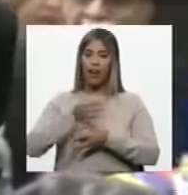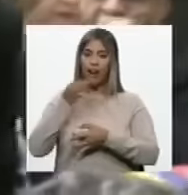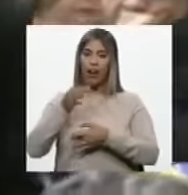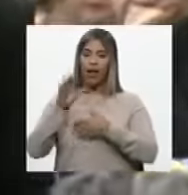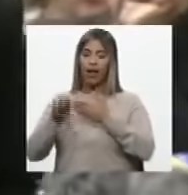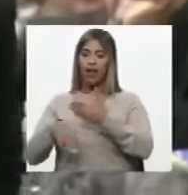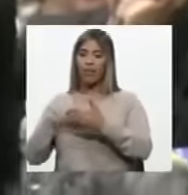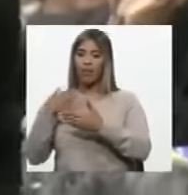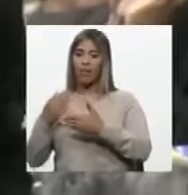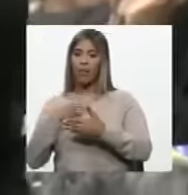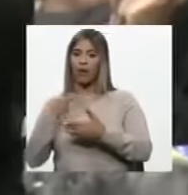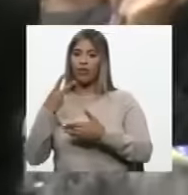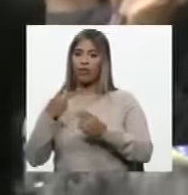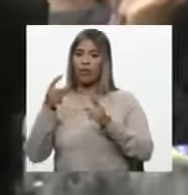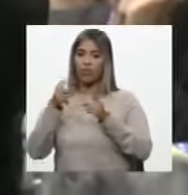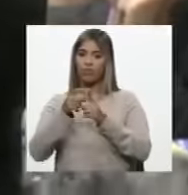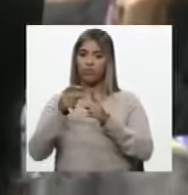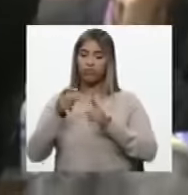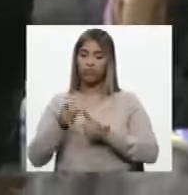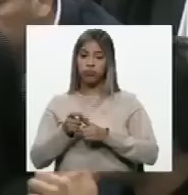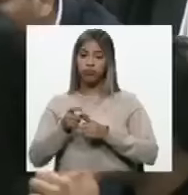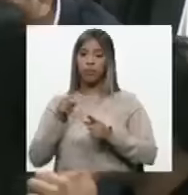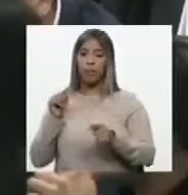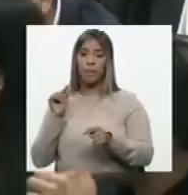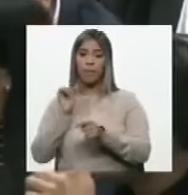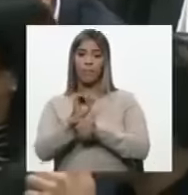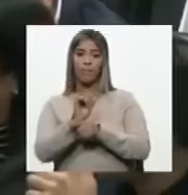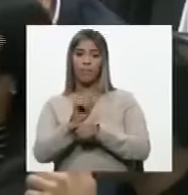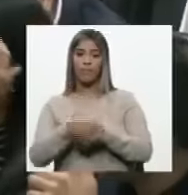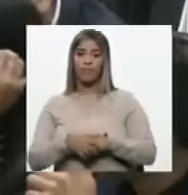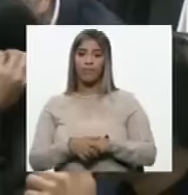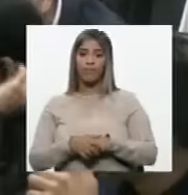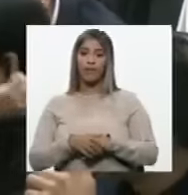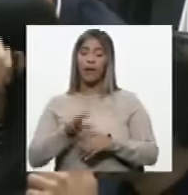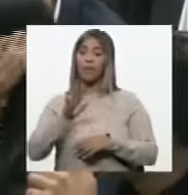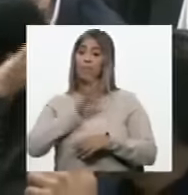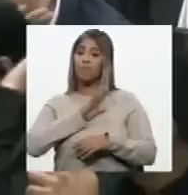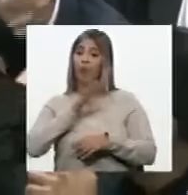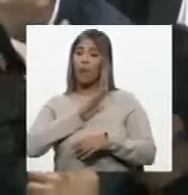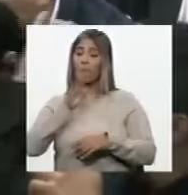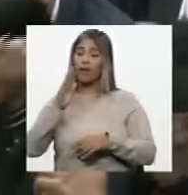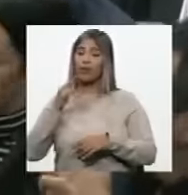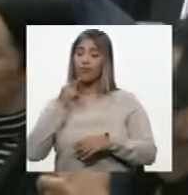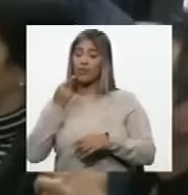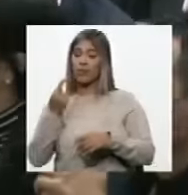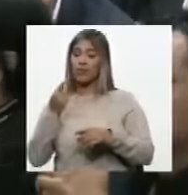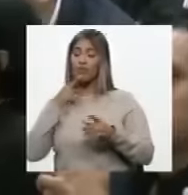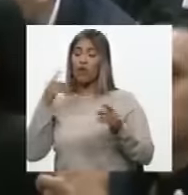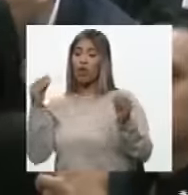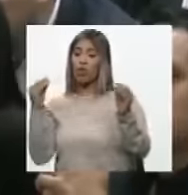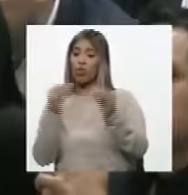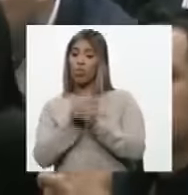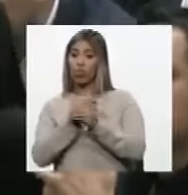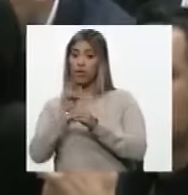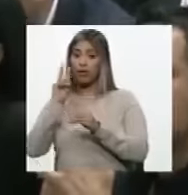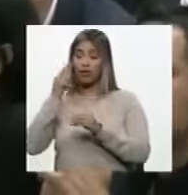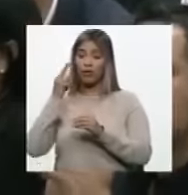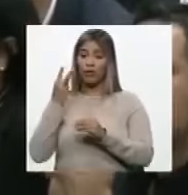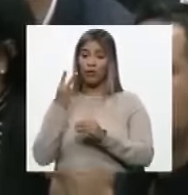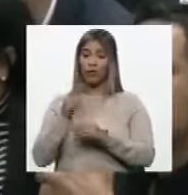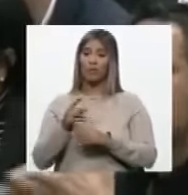leer solo dos cosas para responderle, que dijo el propio Betancur y que contradice